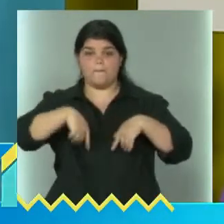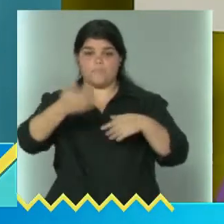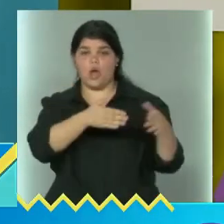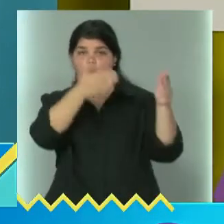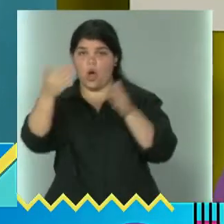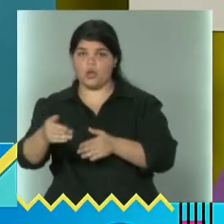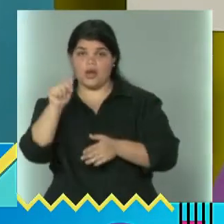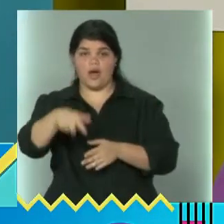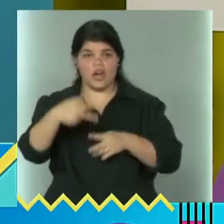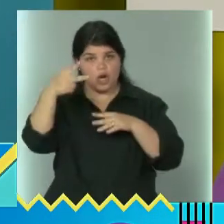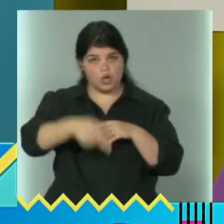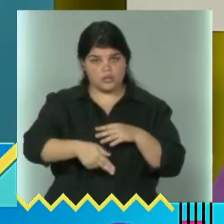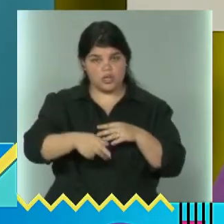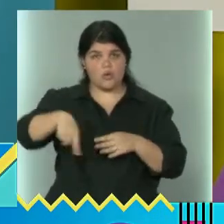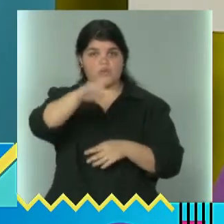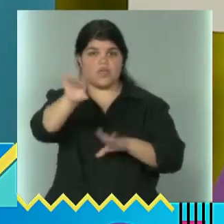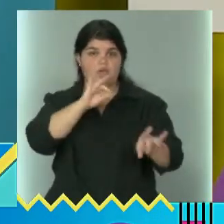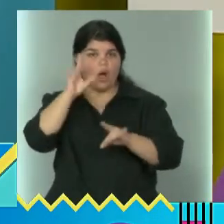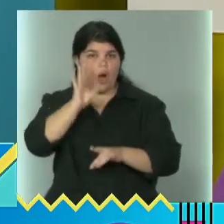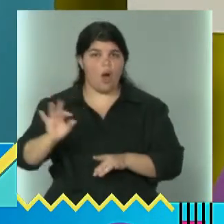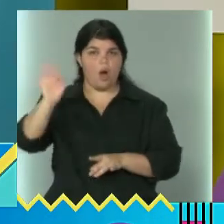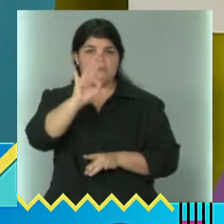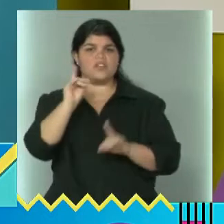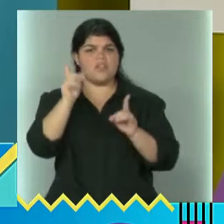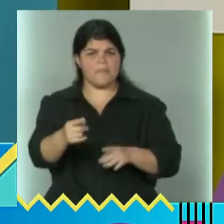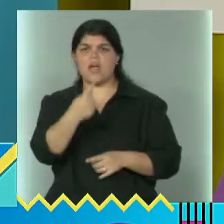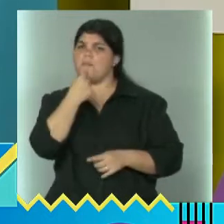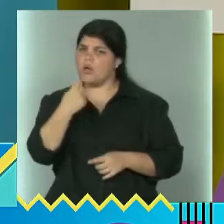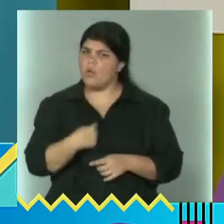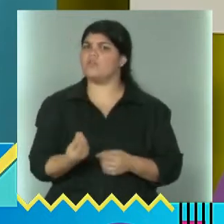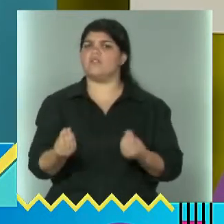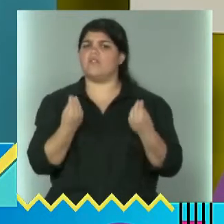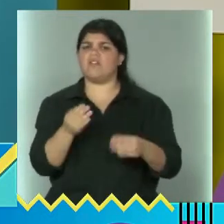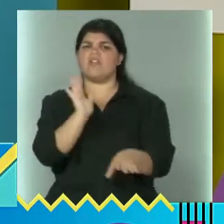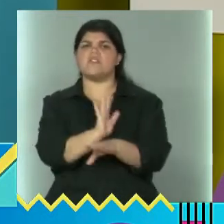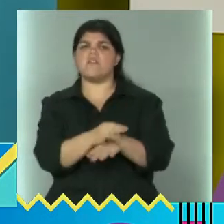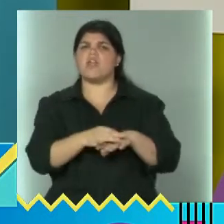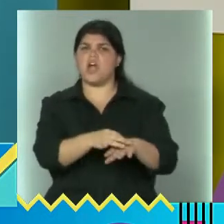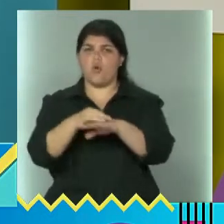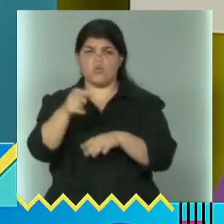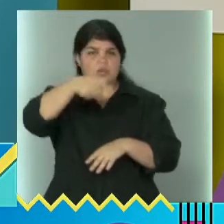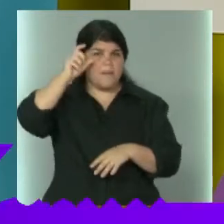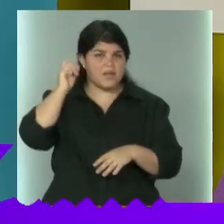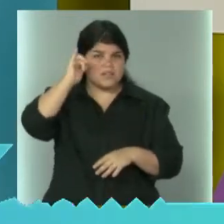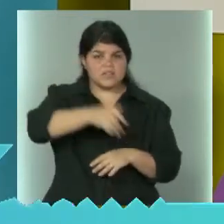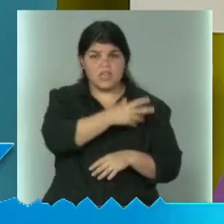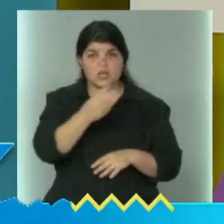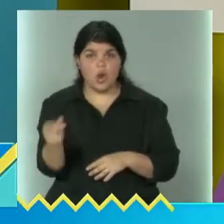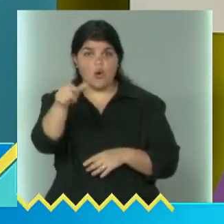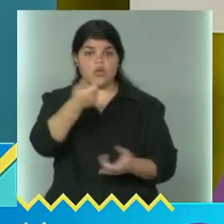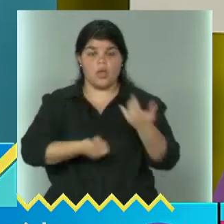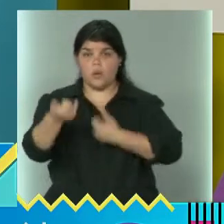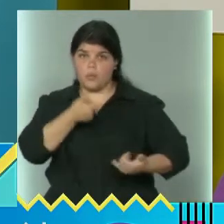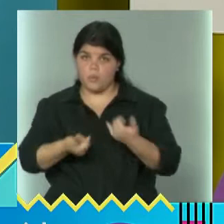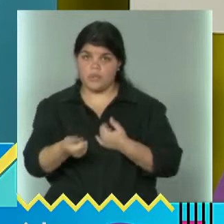ahora nos tenemos que ir a un corte. Y los vamos a invitar a ustedes a que participen, a que también cuestionen esto, qué es el coaching, si han tenido experiencia. Bueno, que nos cuenten un poquito,